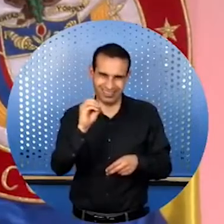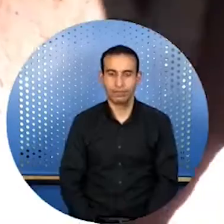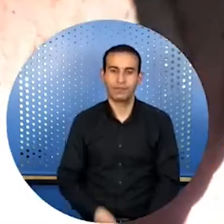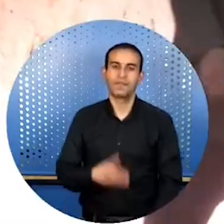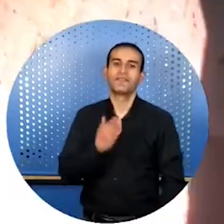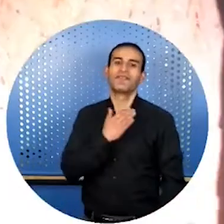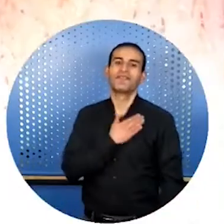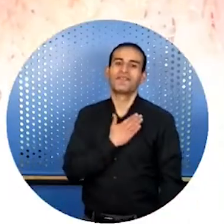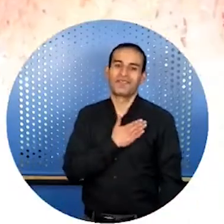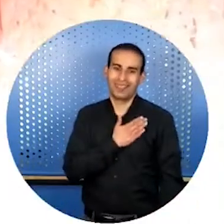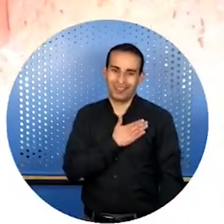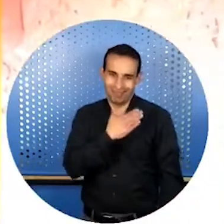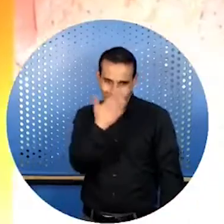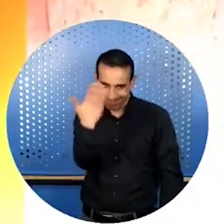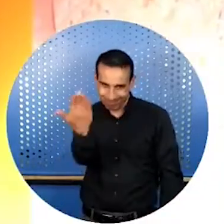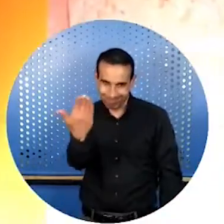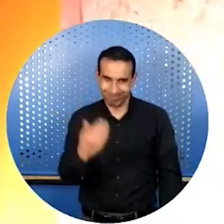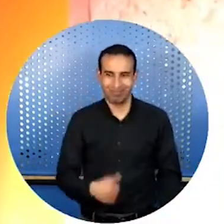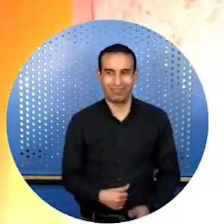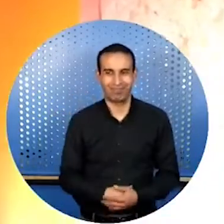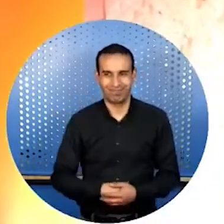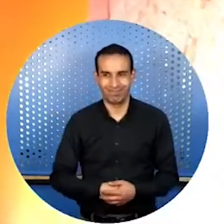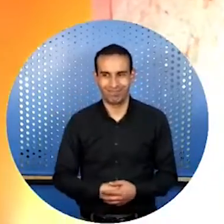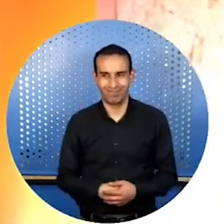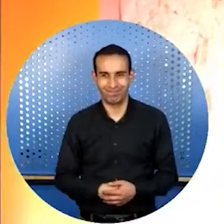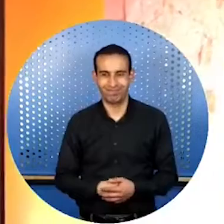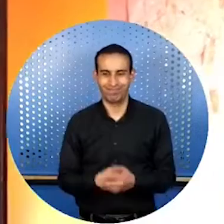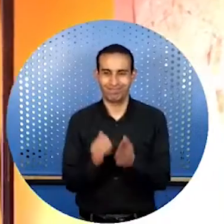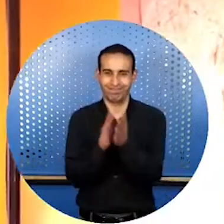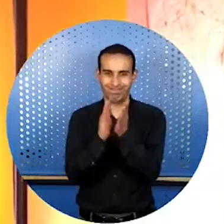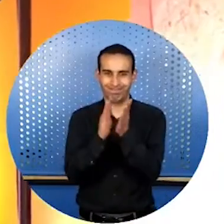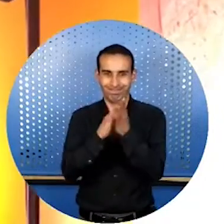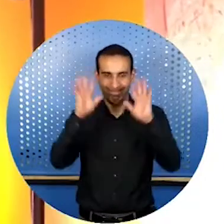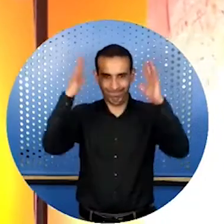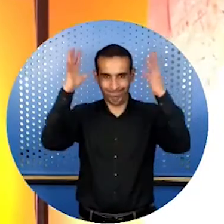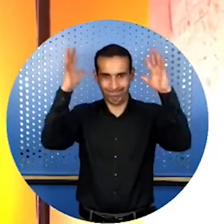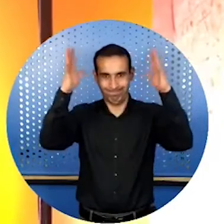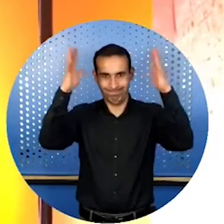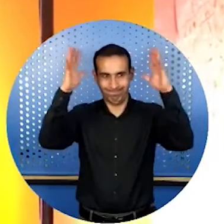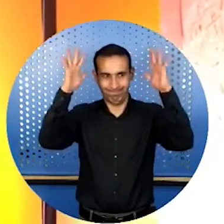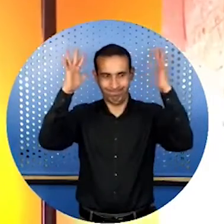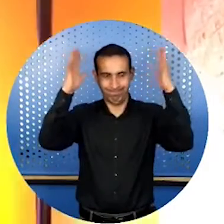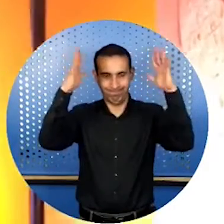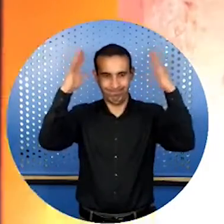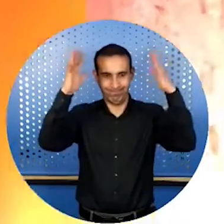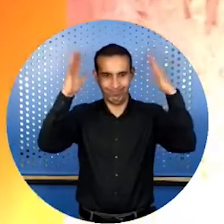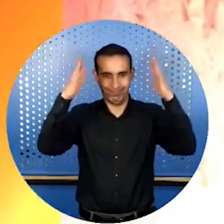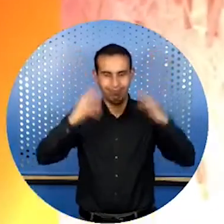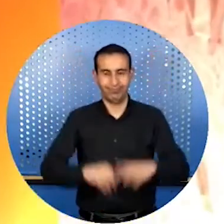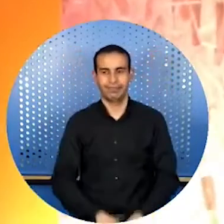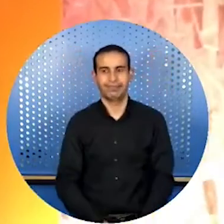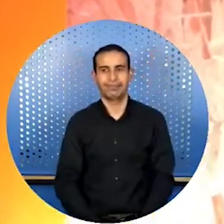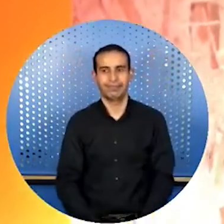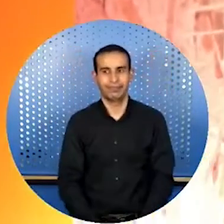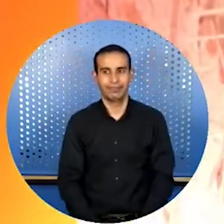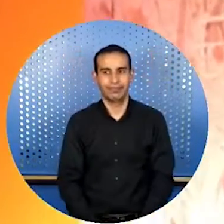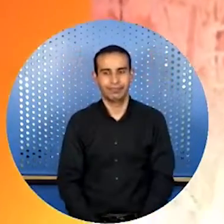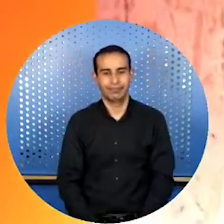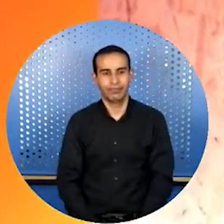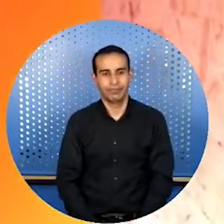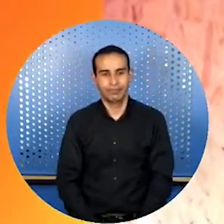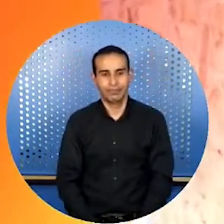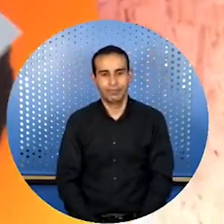CRC. En el reto exploratorio, el primer lugar fue para la propuesta de visualización de información televisiva para la elección